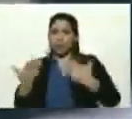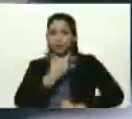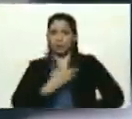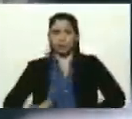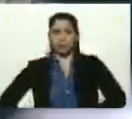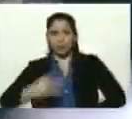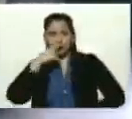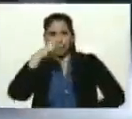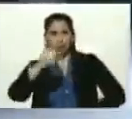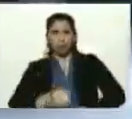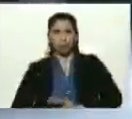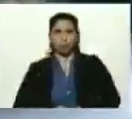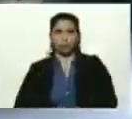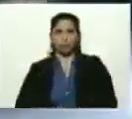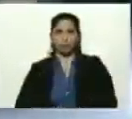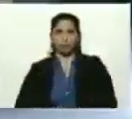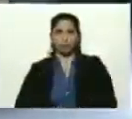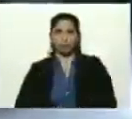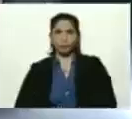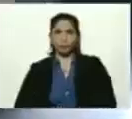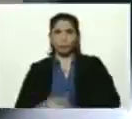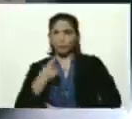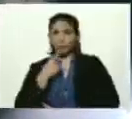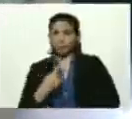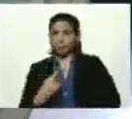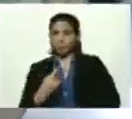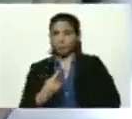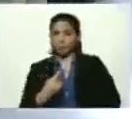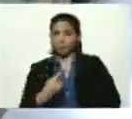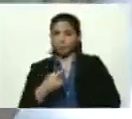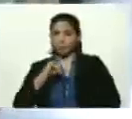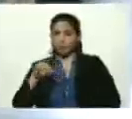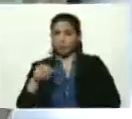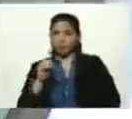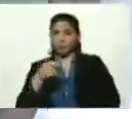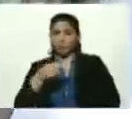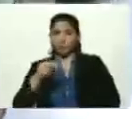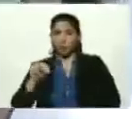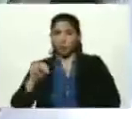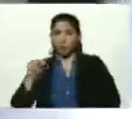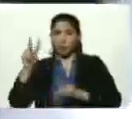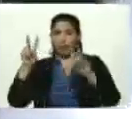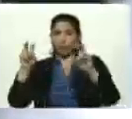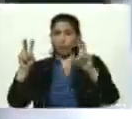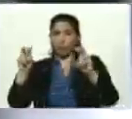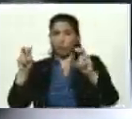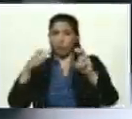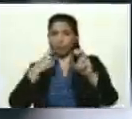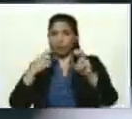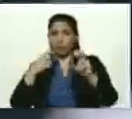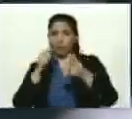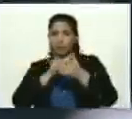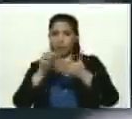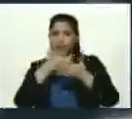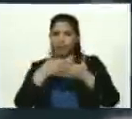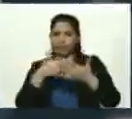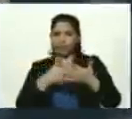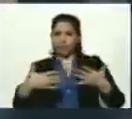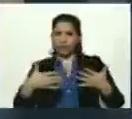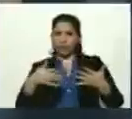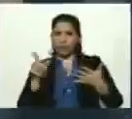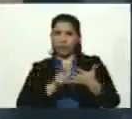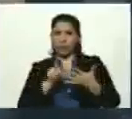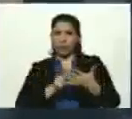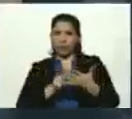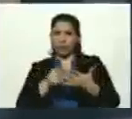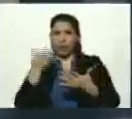presidente Nicolás Maduro. Dice John Bolton, entre comillas, escribe Bolton en su libro, aunque Trump aprobó